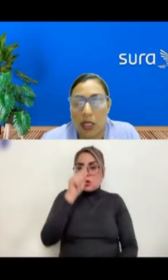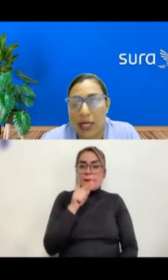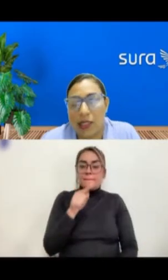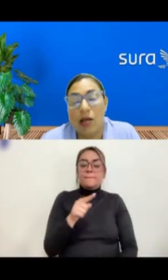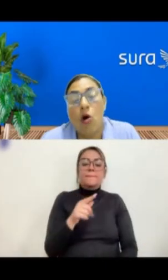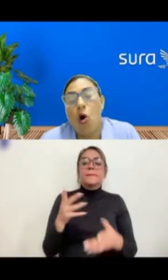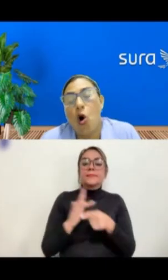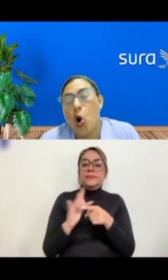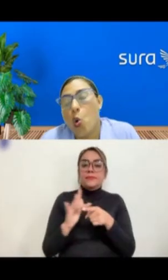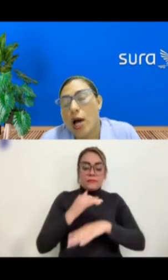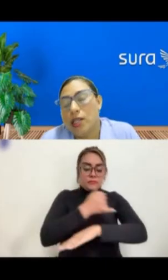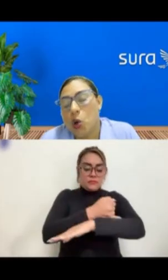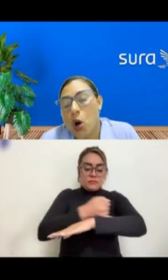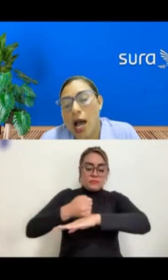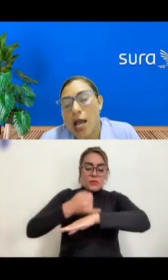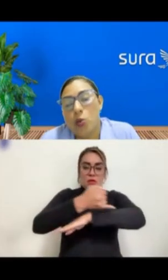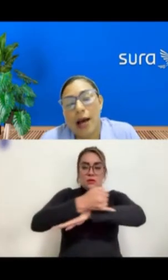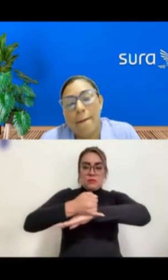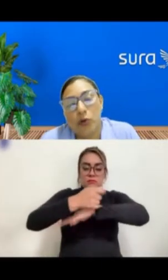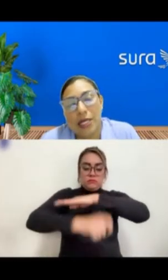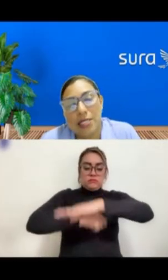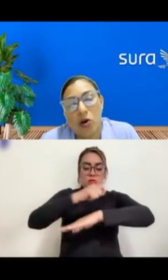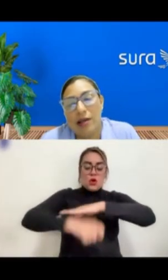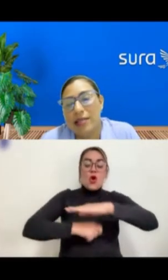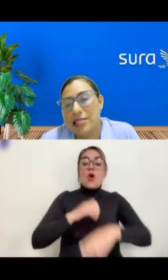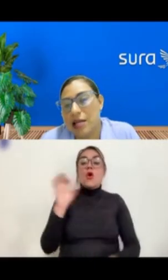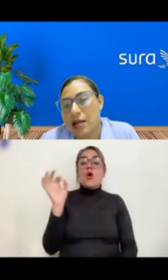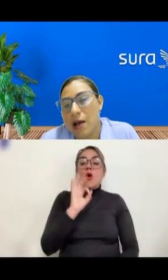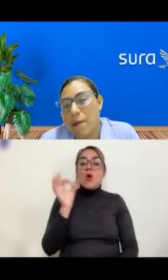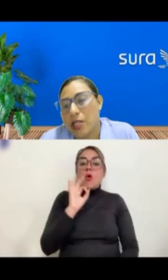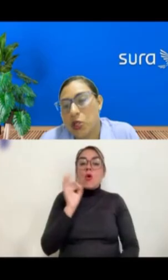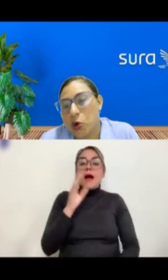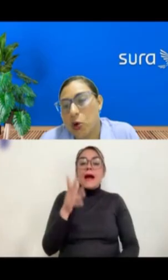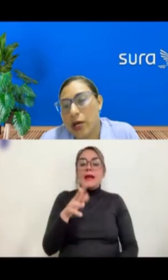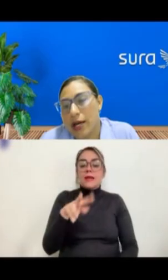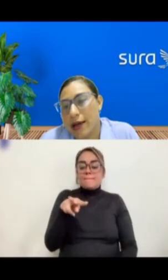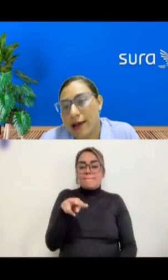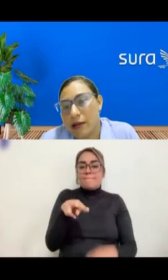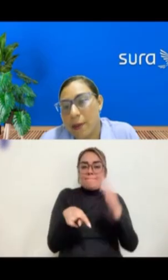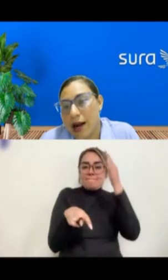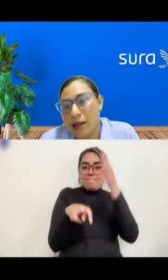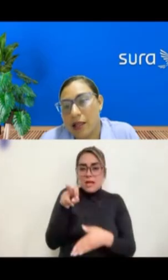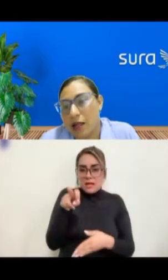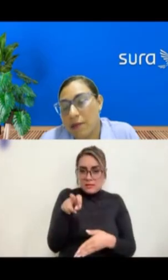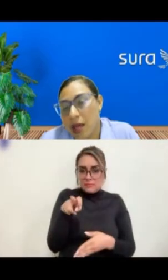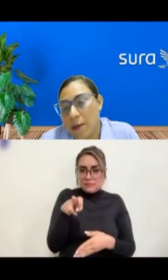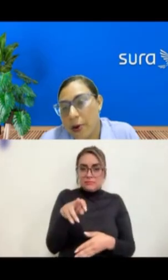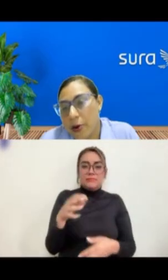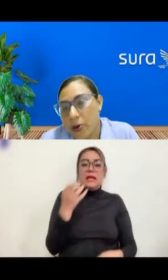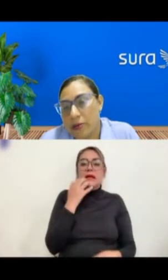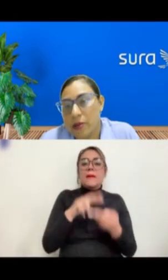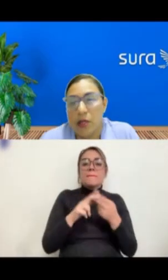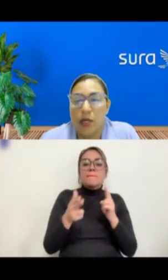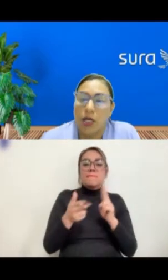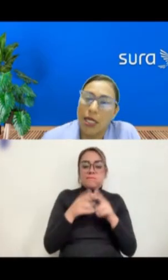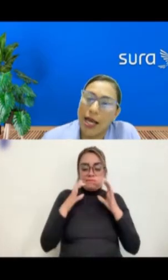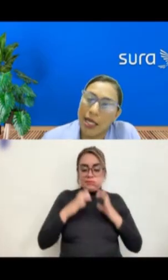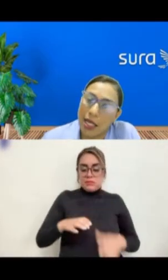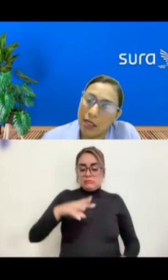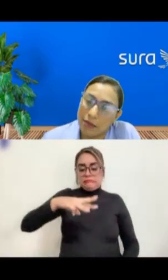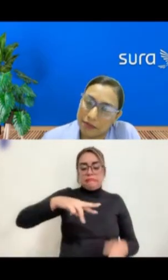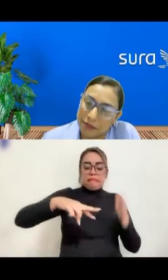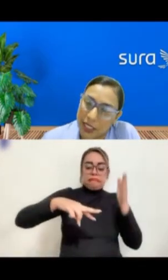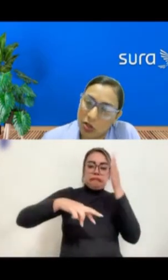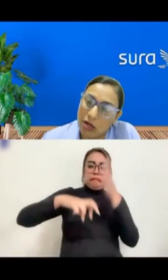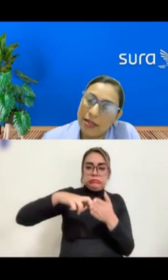aplico torniquete. O cuando hay una amputación, es decir, perdió esta parte del miembro